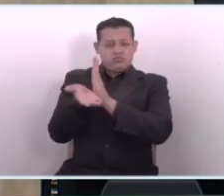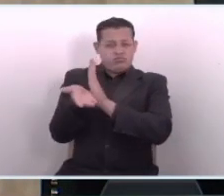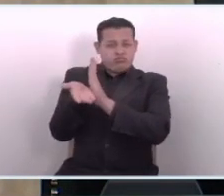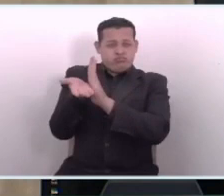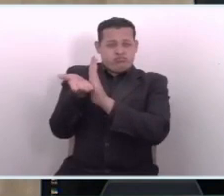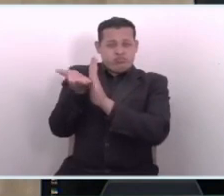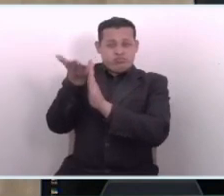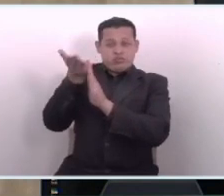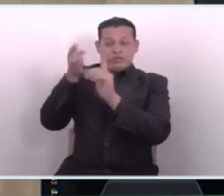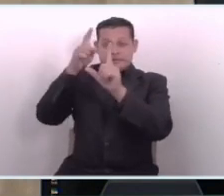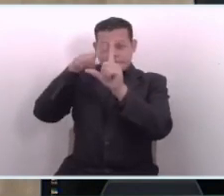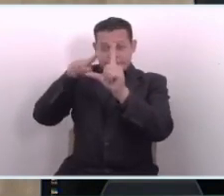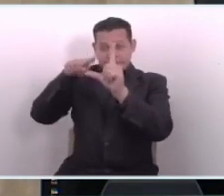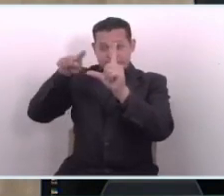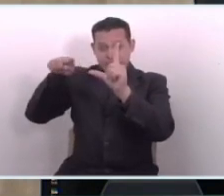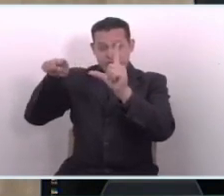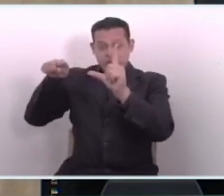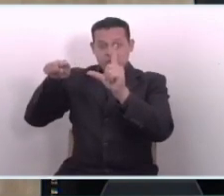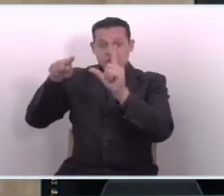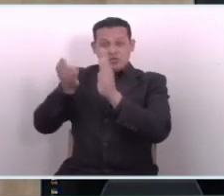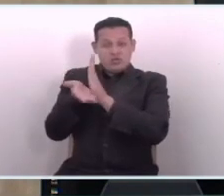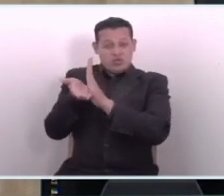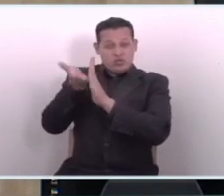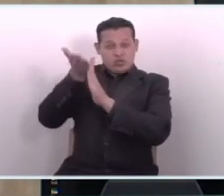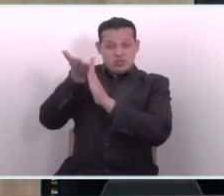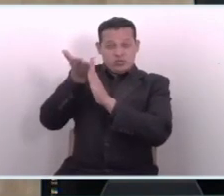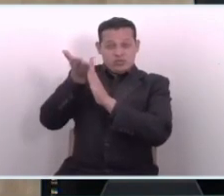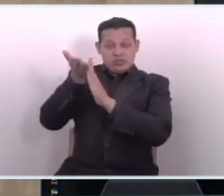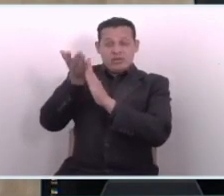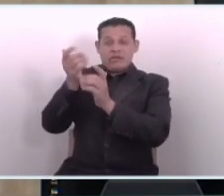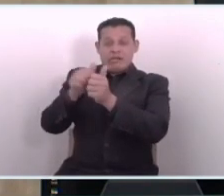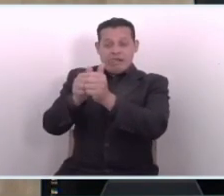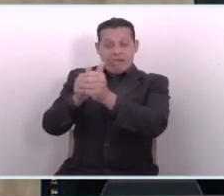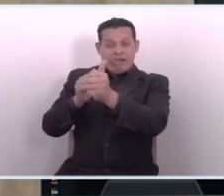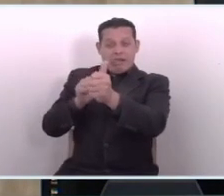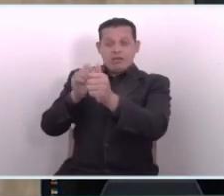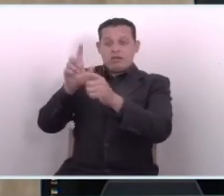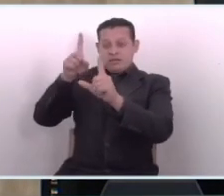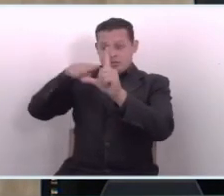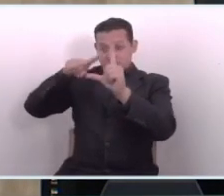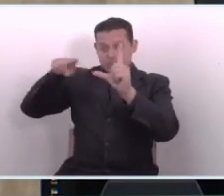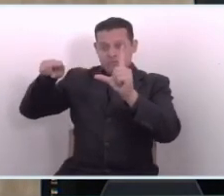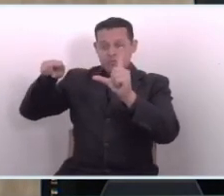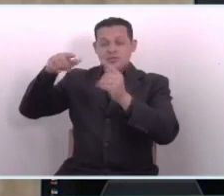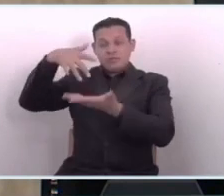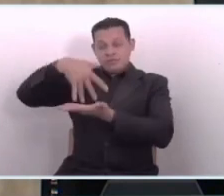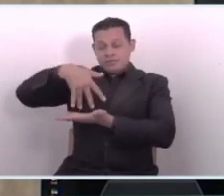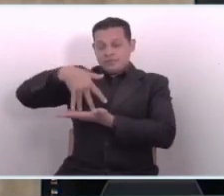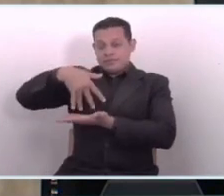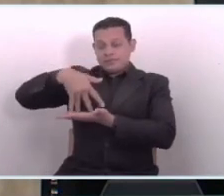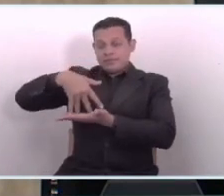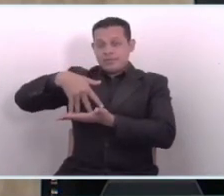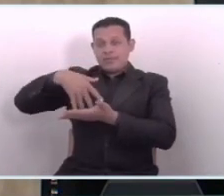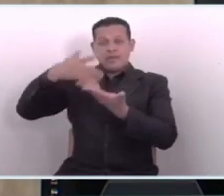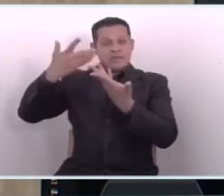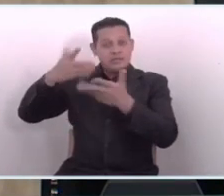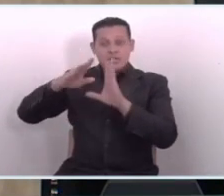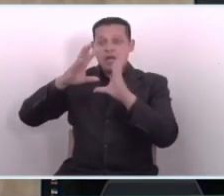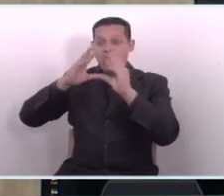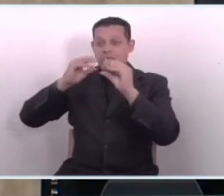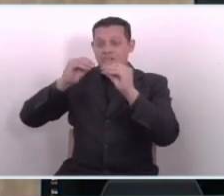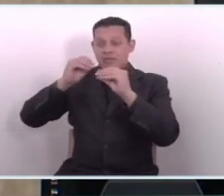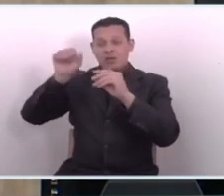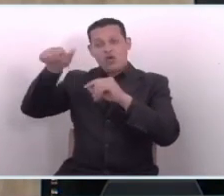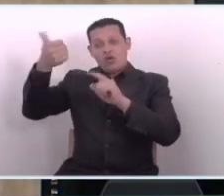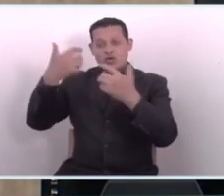los productos estadísticos, superando el rezago que existe de estadísticas tales como los censos de población, de los cuales ya hemos hablado en